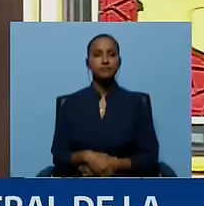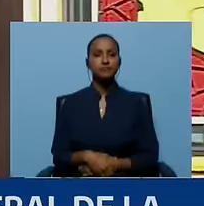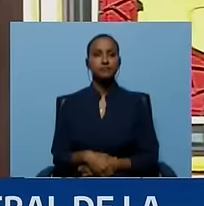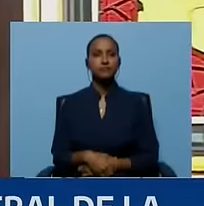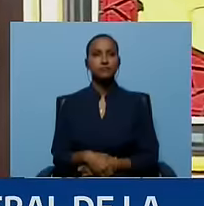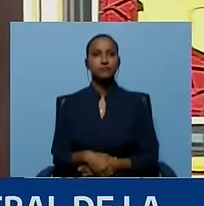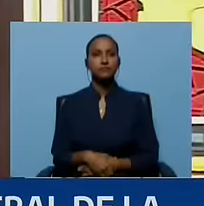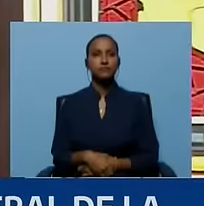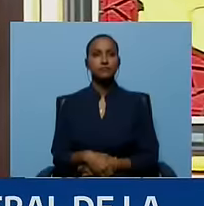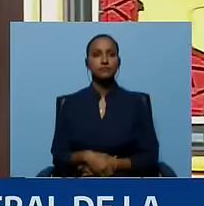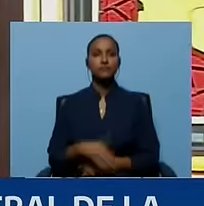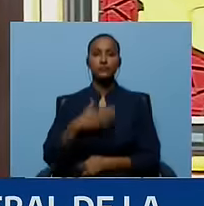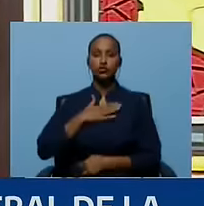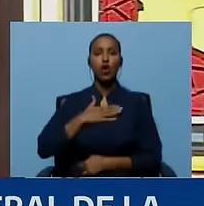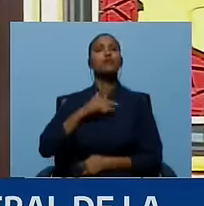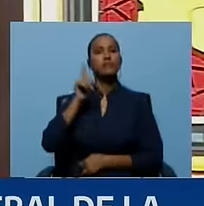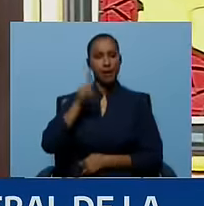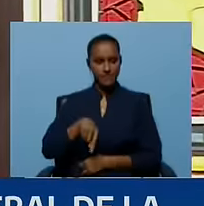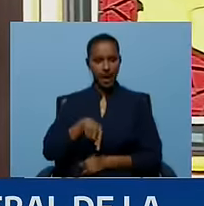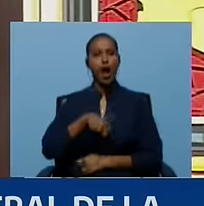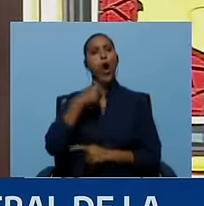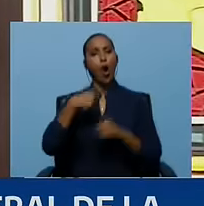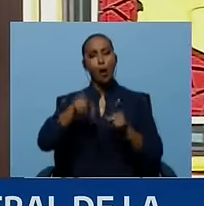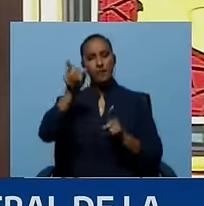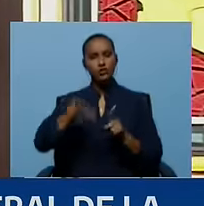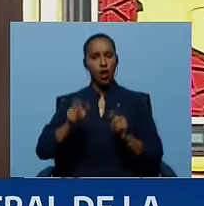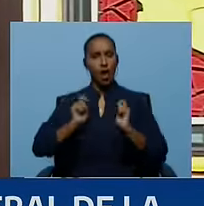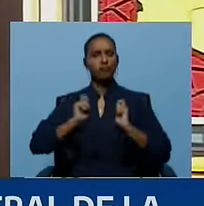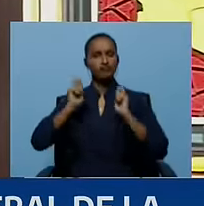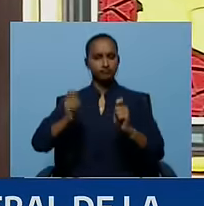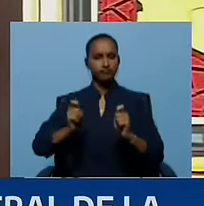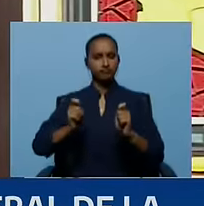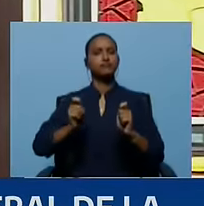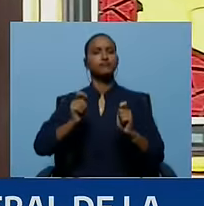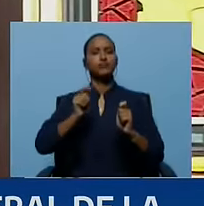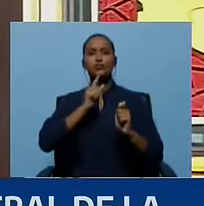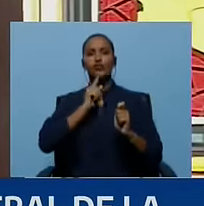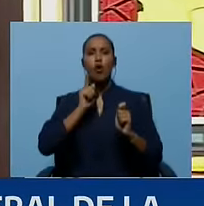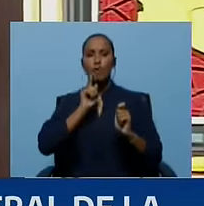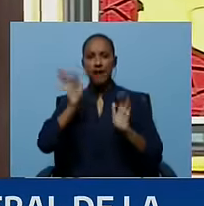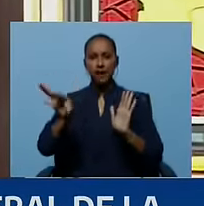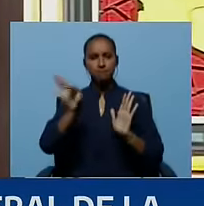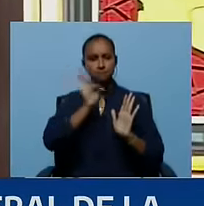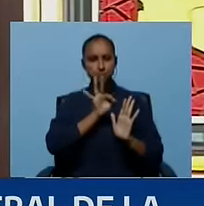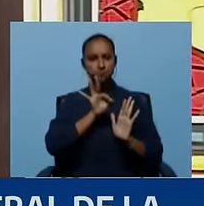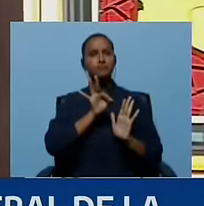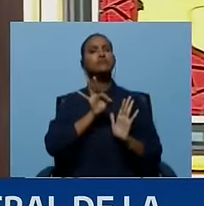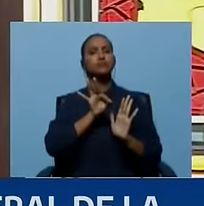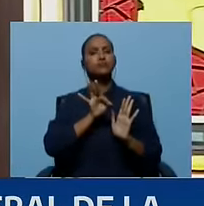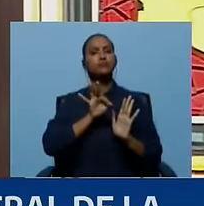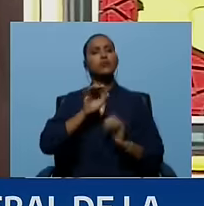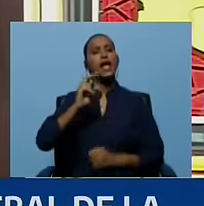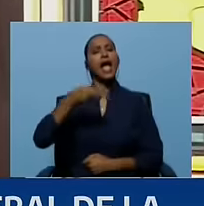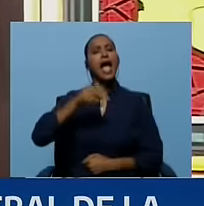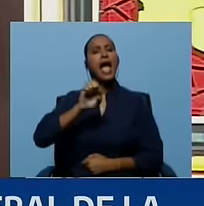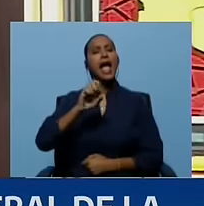Y he designado a el licenciado Héctor Obregón, que